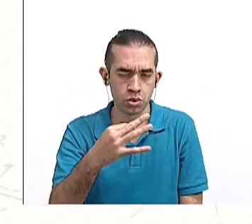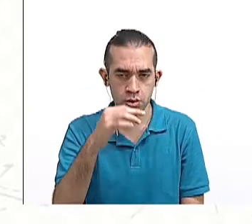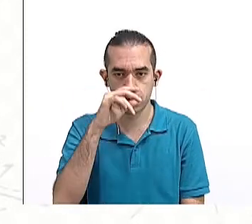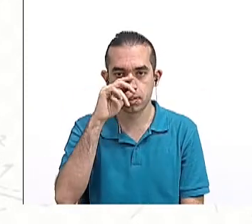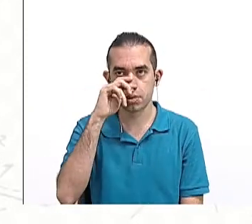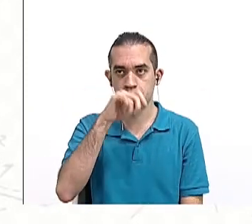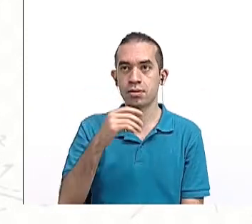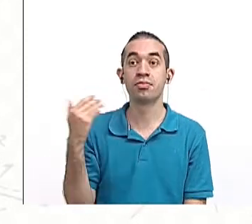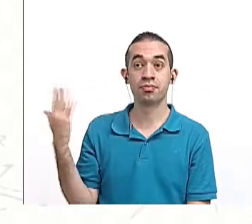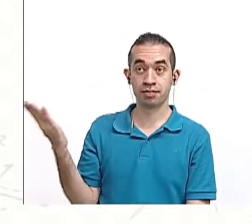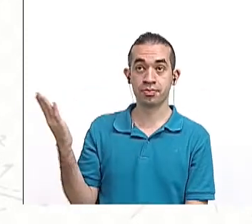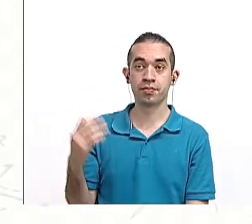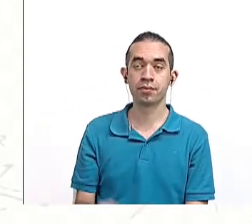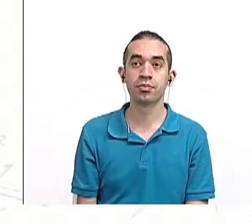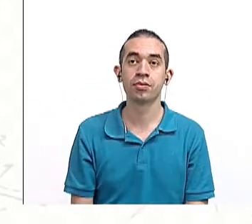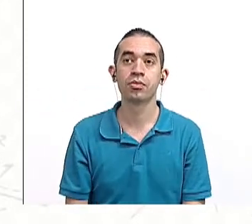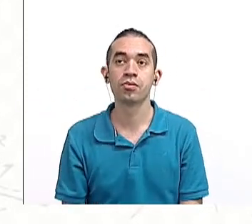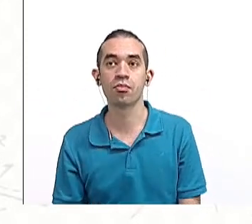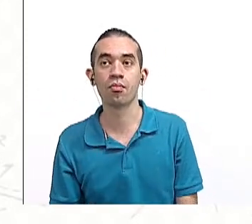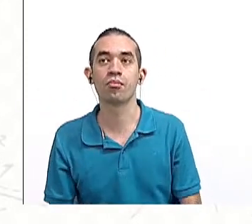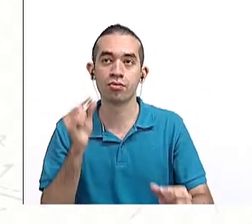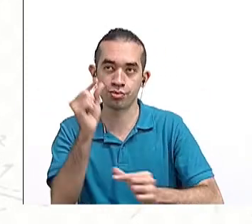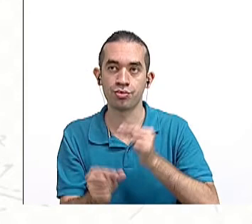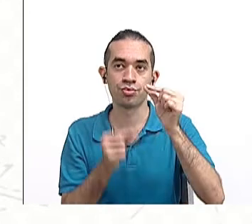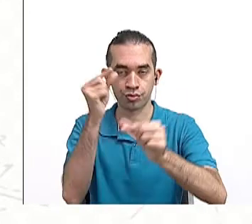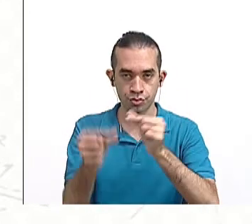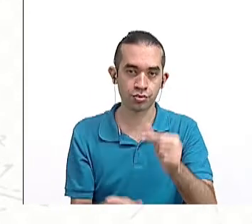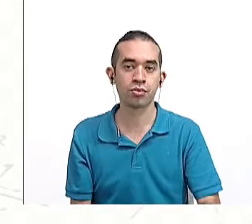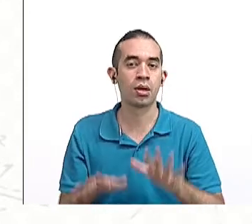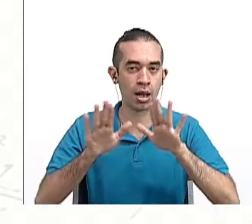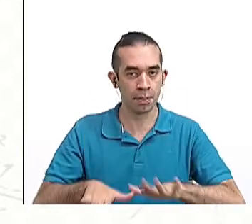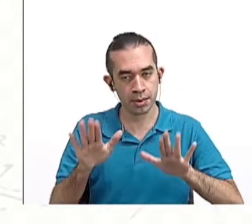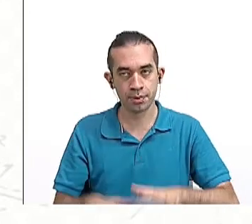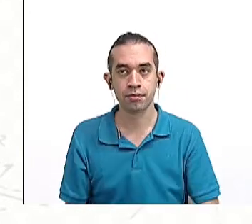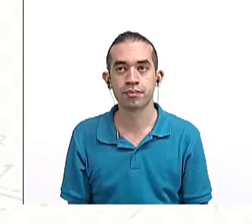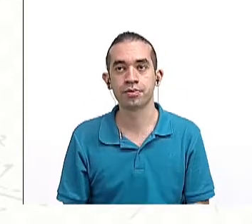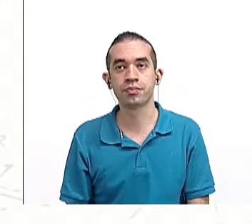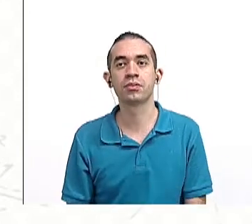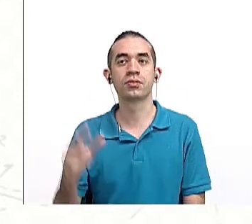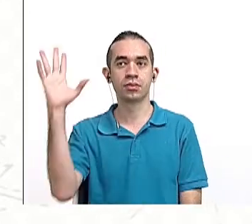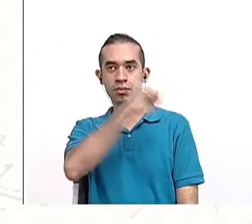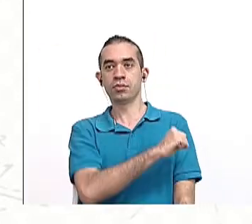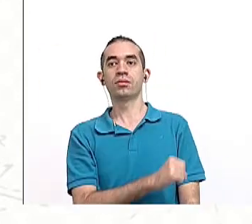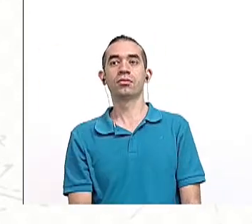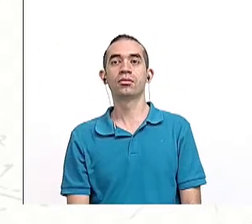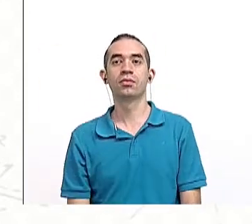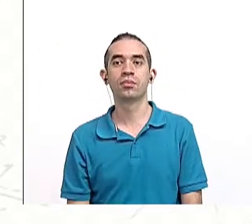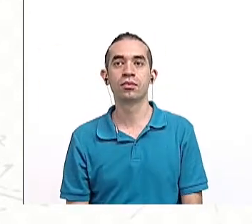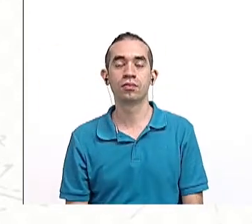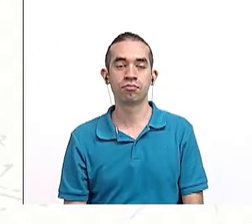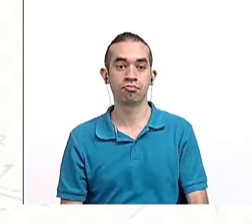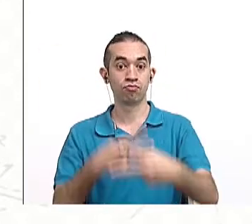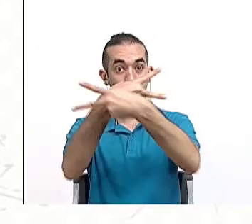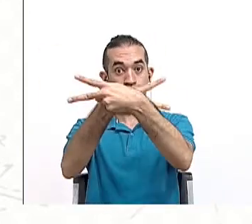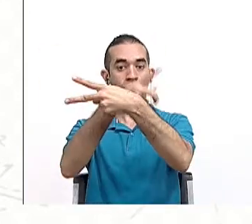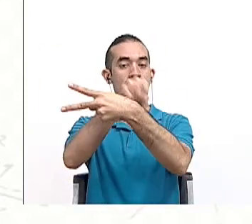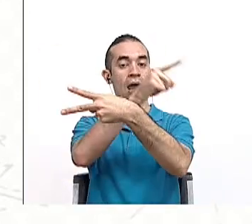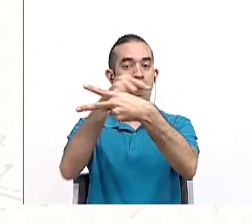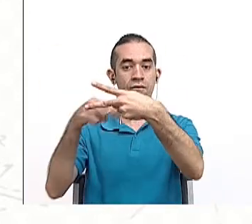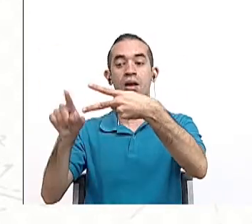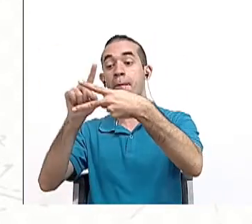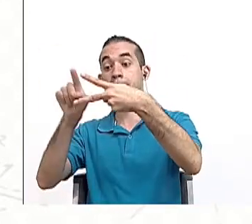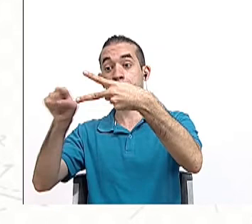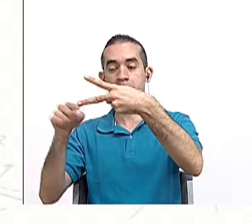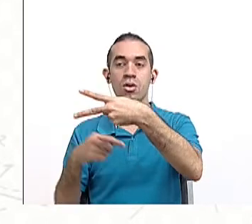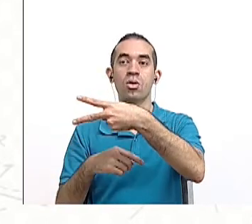tenemos está por acá y vamos pasito a pasito y con calma vamos a determinar el valor de alfa new cita